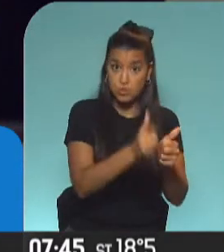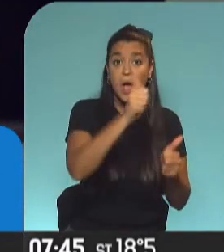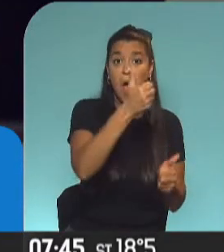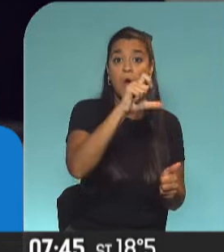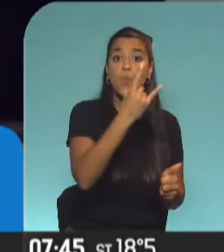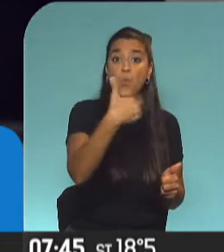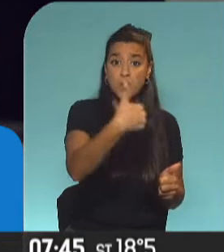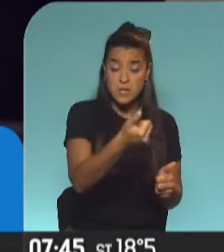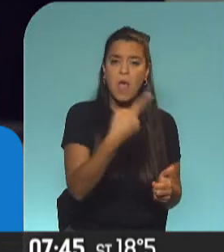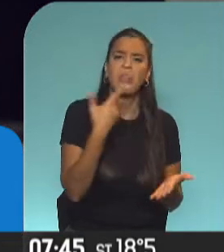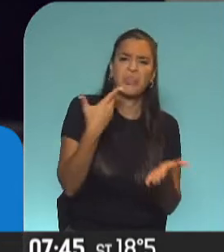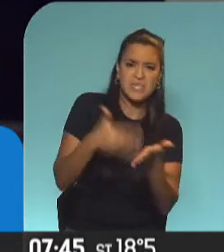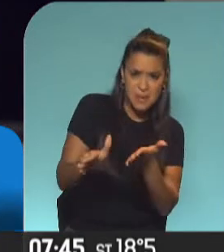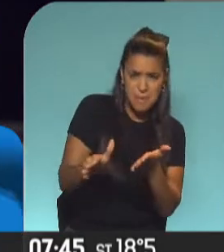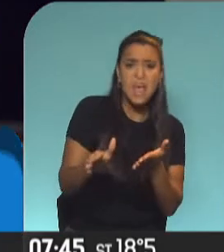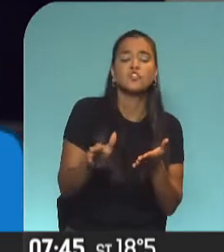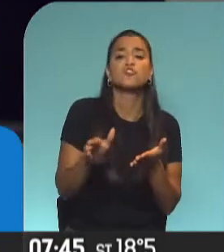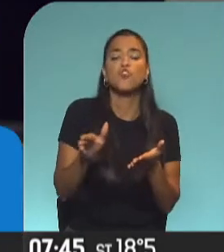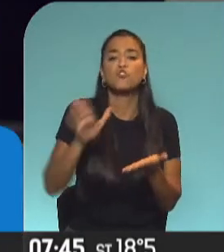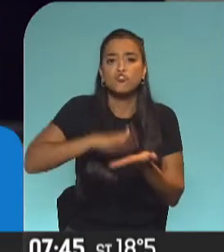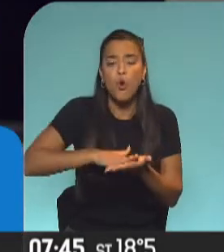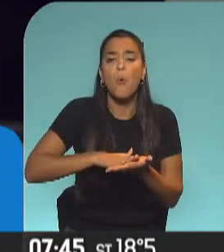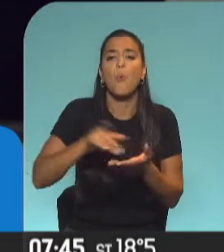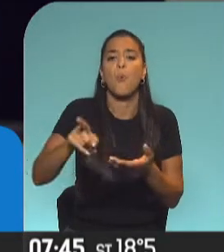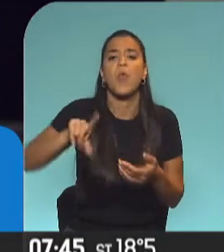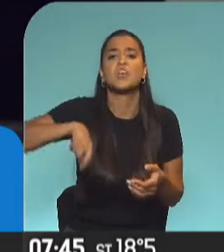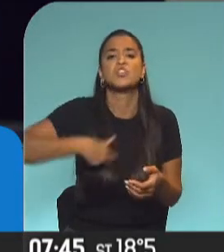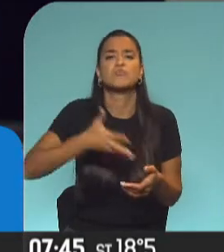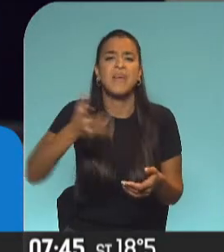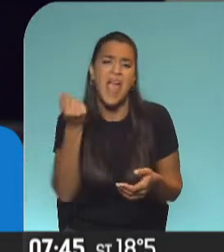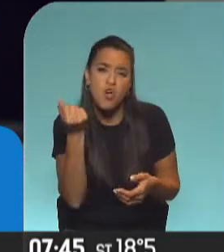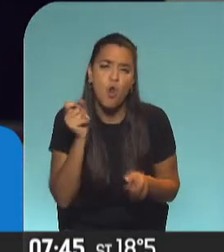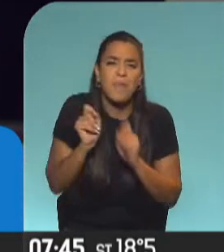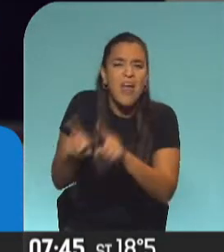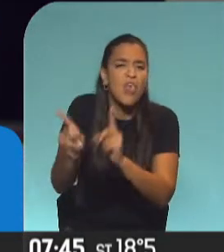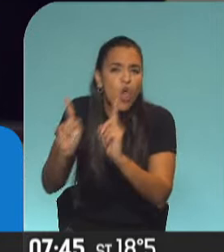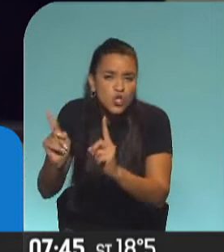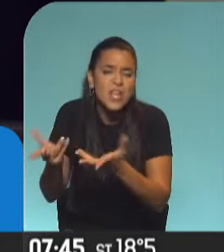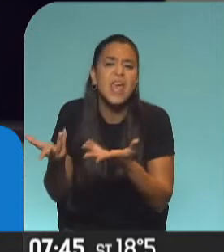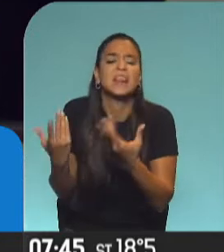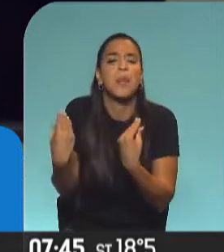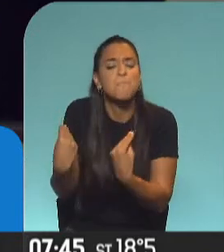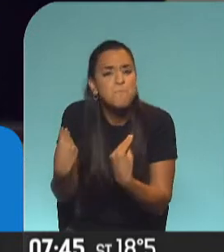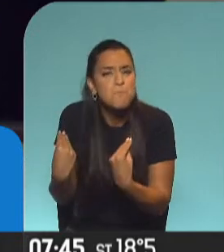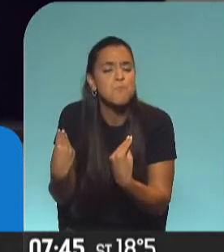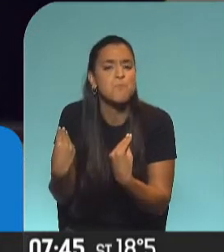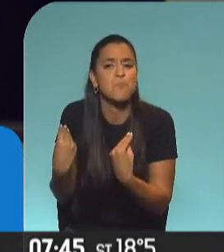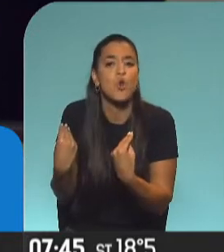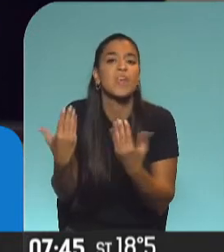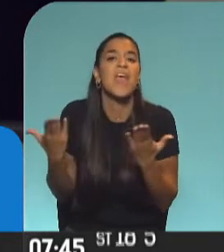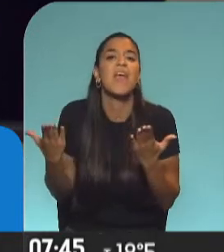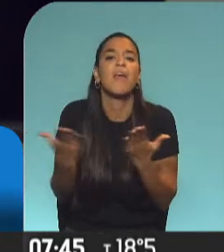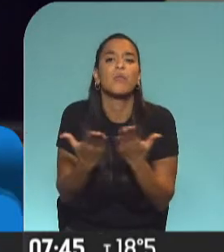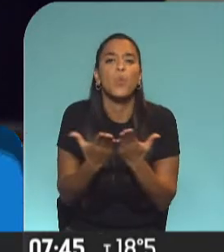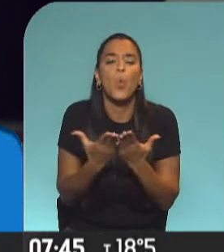Acuña, las discriminaciones a propósito de la situación socioeconómica de los docentes, de por qué llegan a estudiar